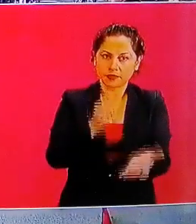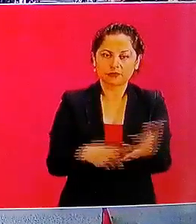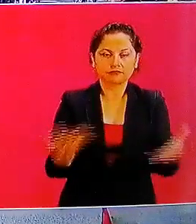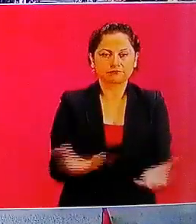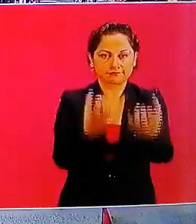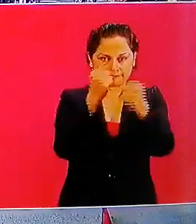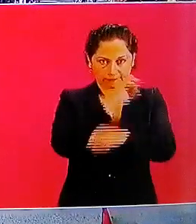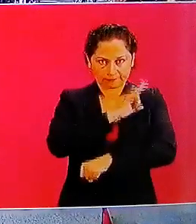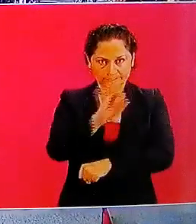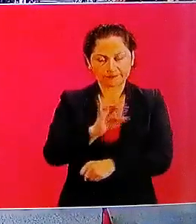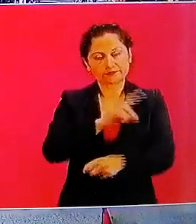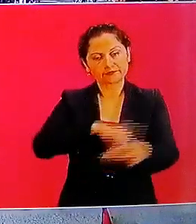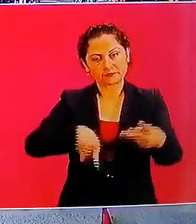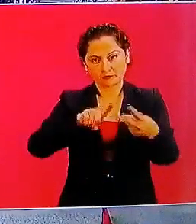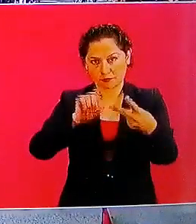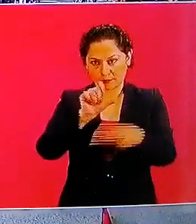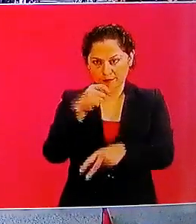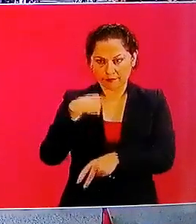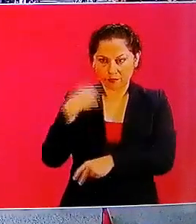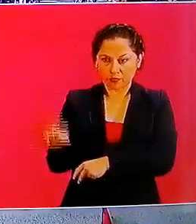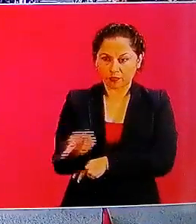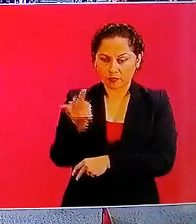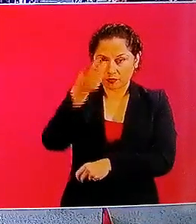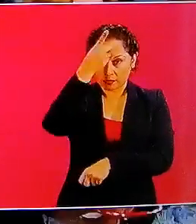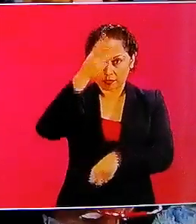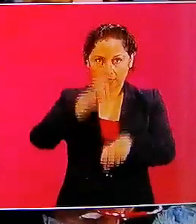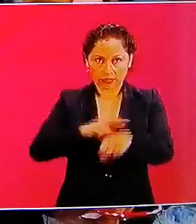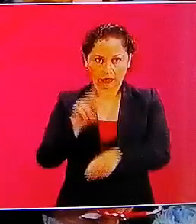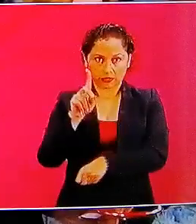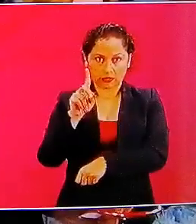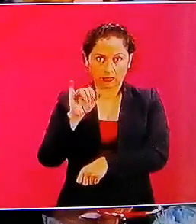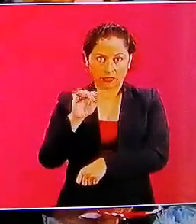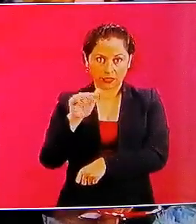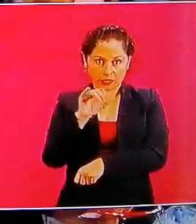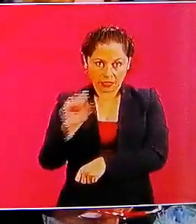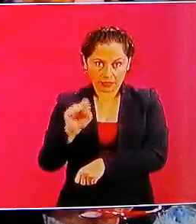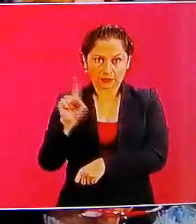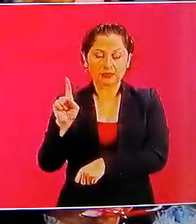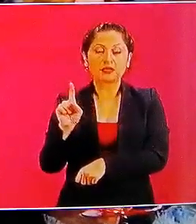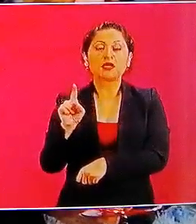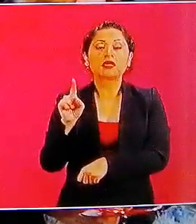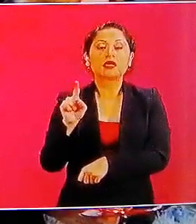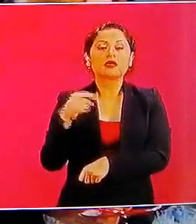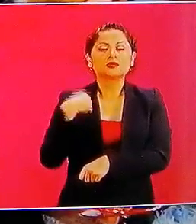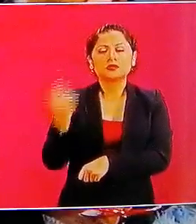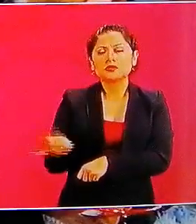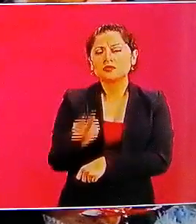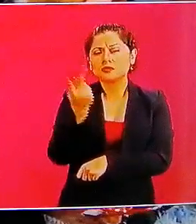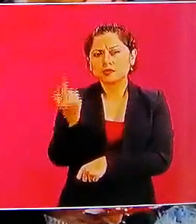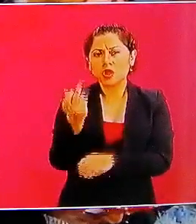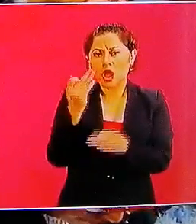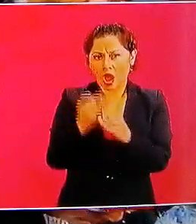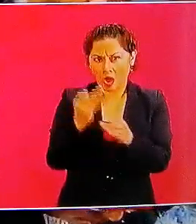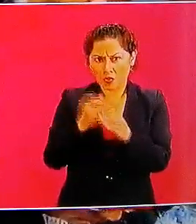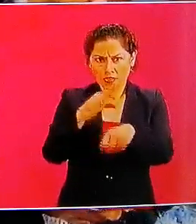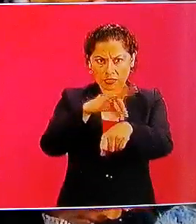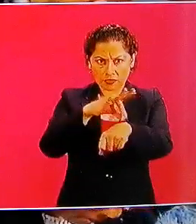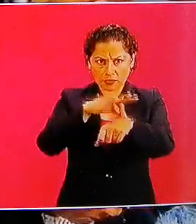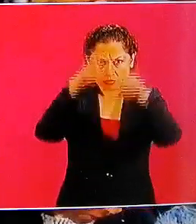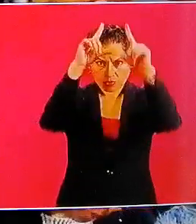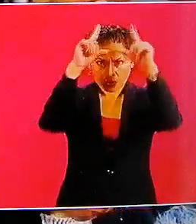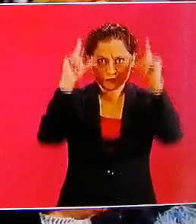Una pregunta al director del IMSS, Zoé Robledo, sobre las circunstancias por las que están atravesando los médicos, los